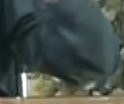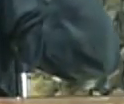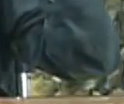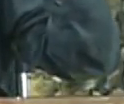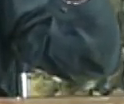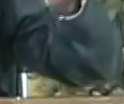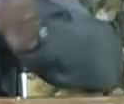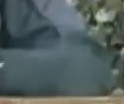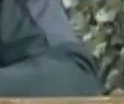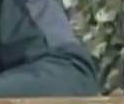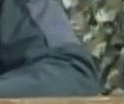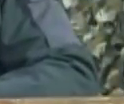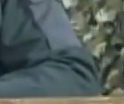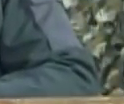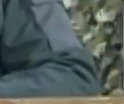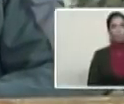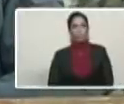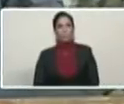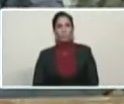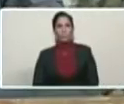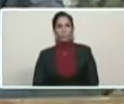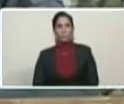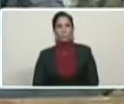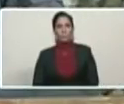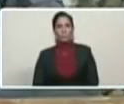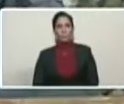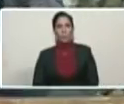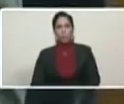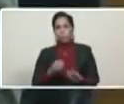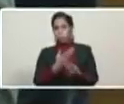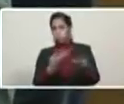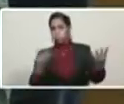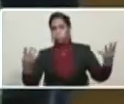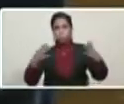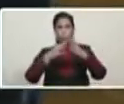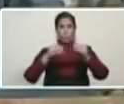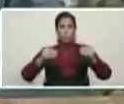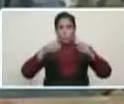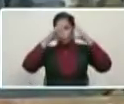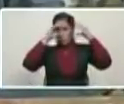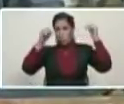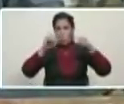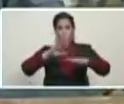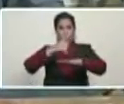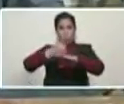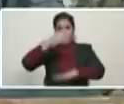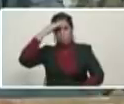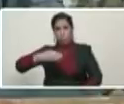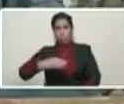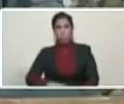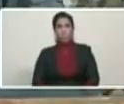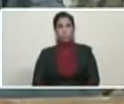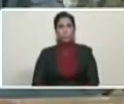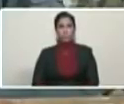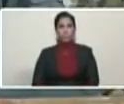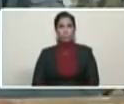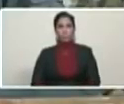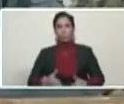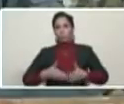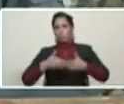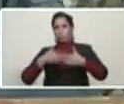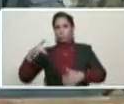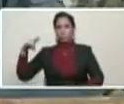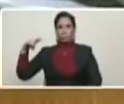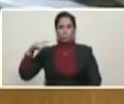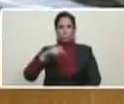generales, almirantes, almirante en jefe, comandante estratégico operacional, comandantes del Ejército, la Armada, la Aviación,